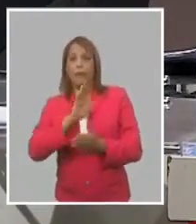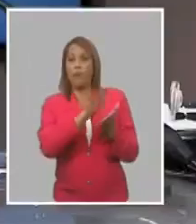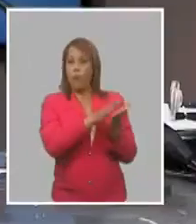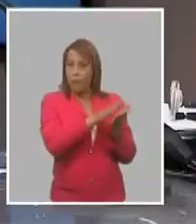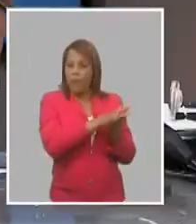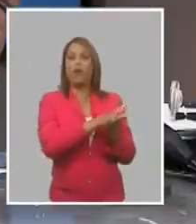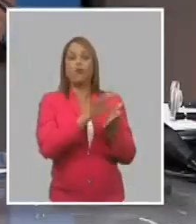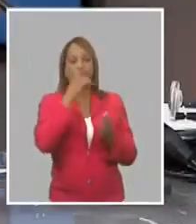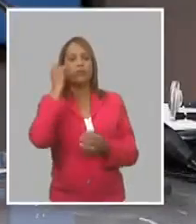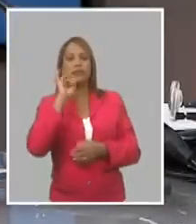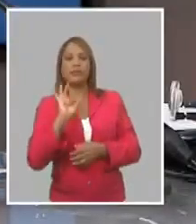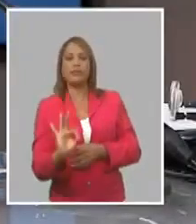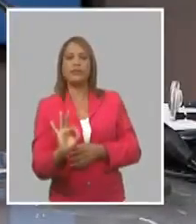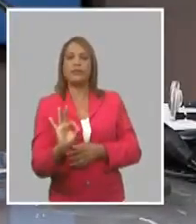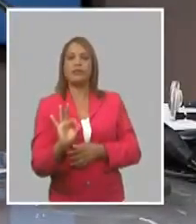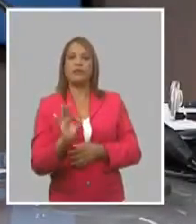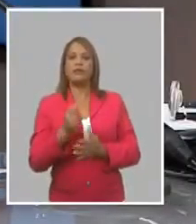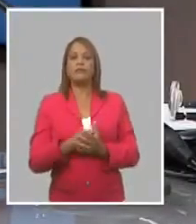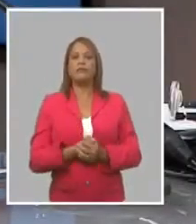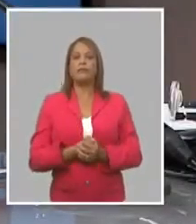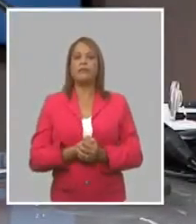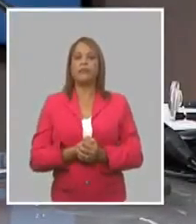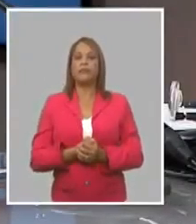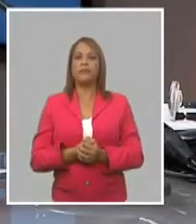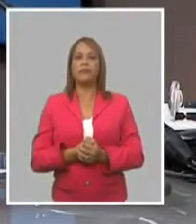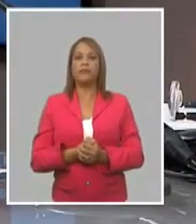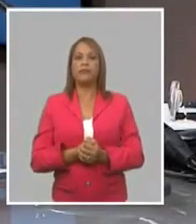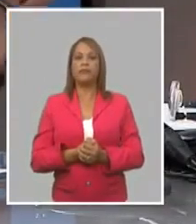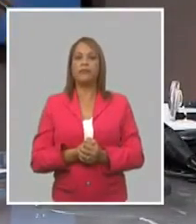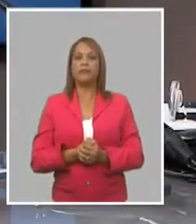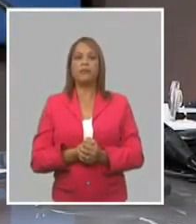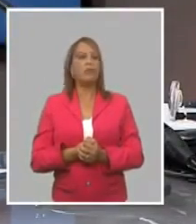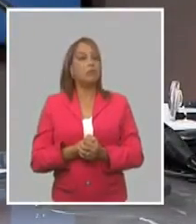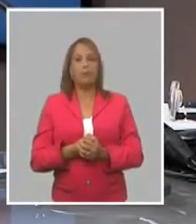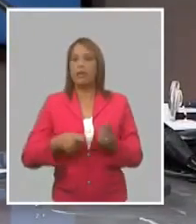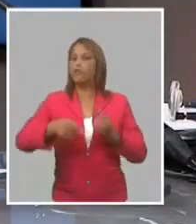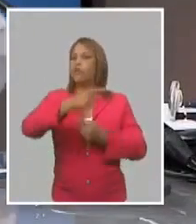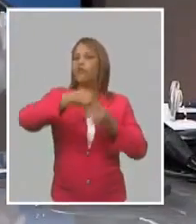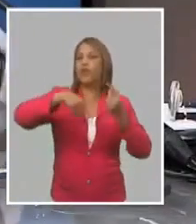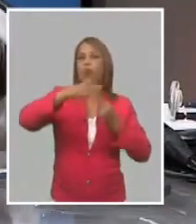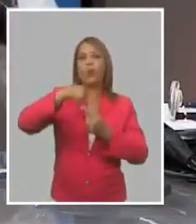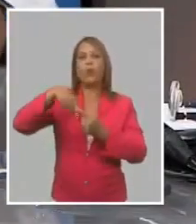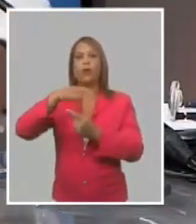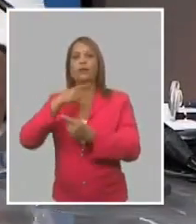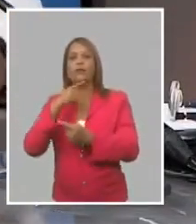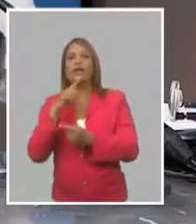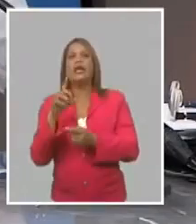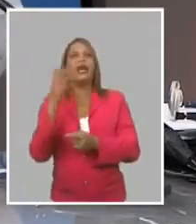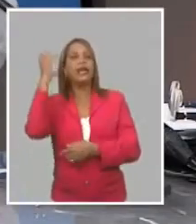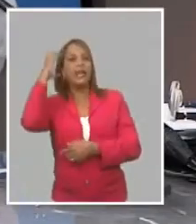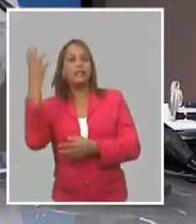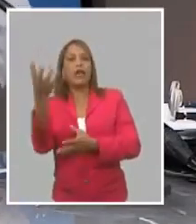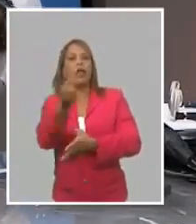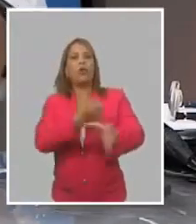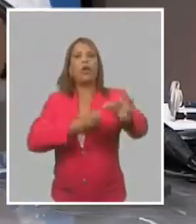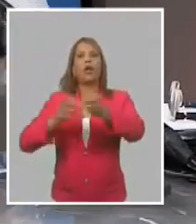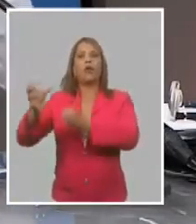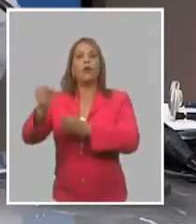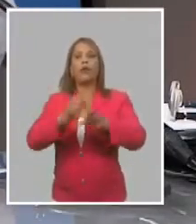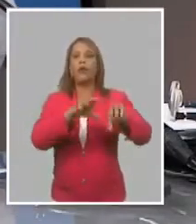Entonces, el que está en la población sigue circulando y el Estado lo va recogiendo,